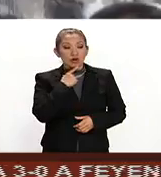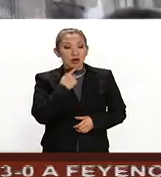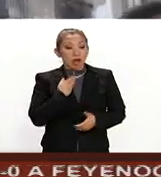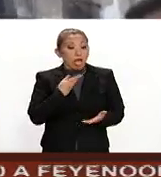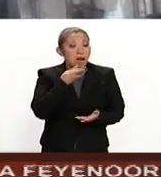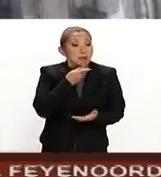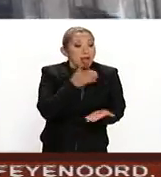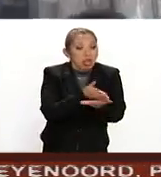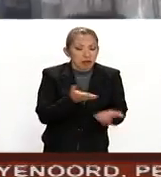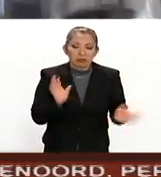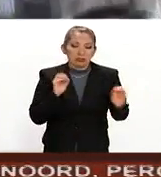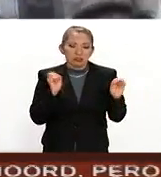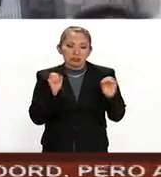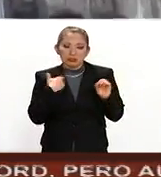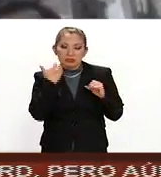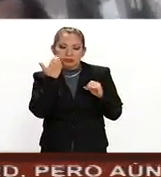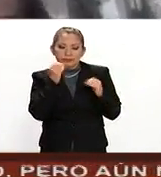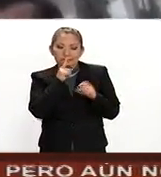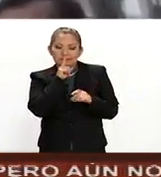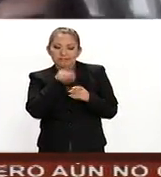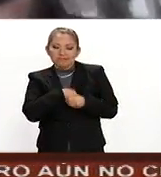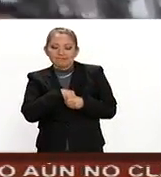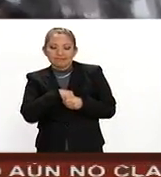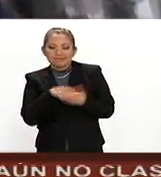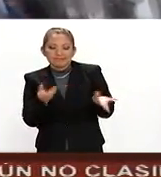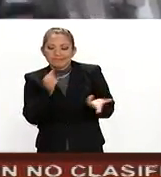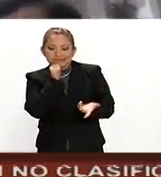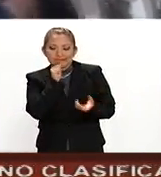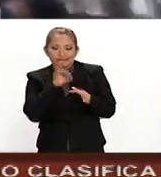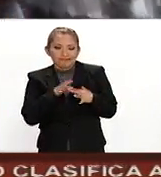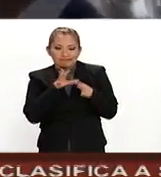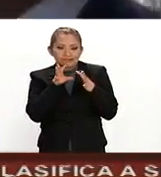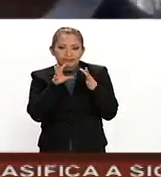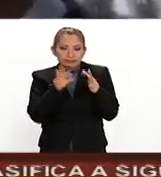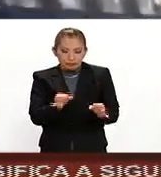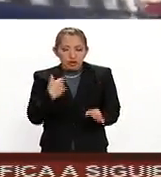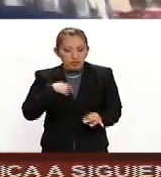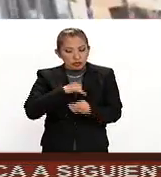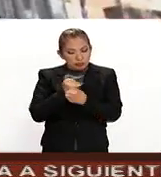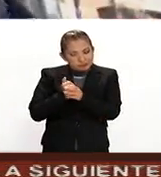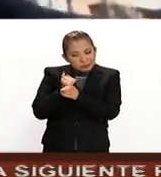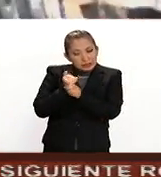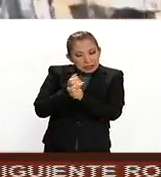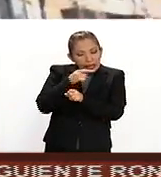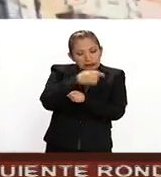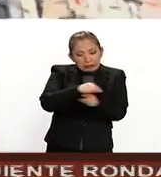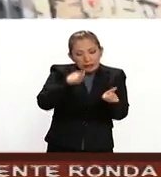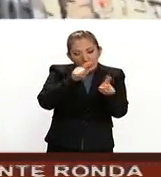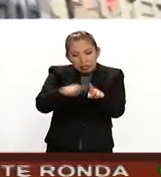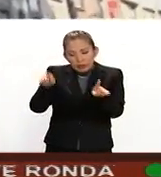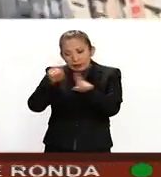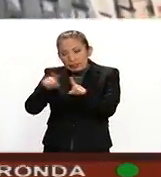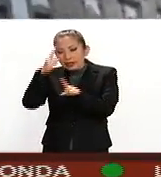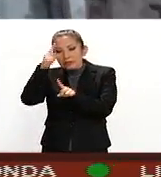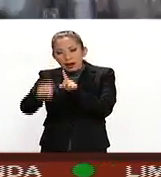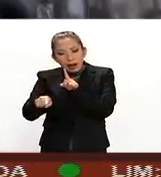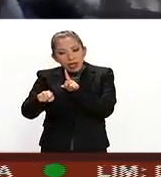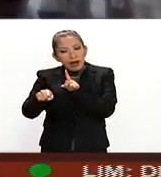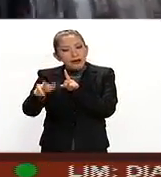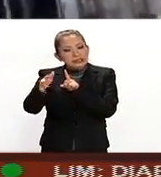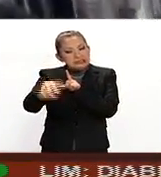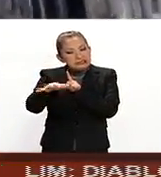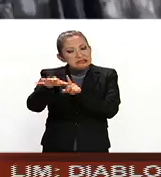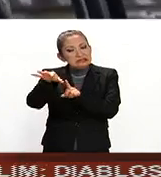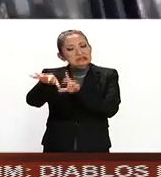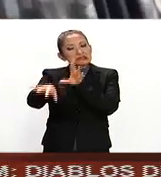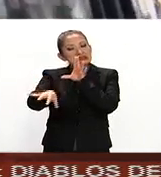de adelantar algo que no tenemos confirmado. Estamos siguiendo todas las líneas que nos permitan